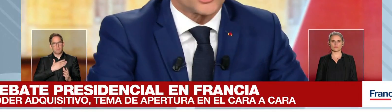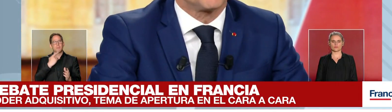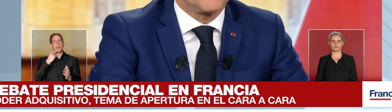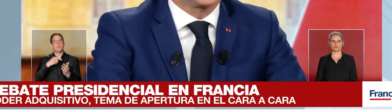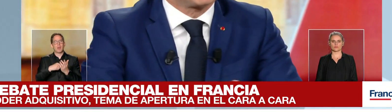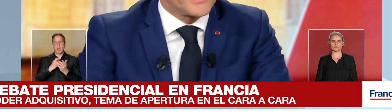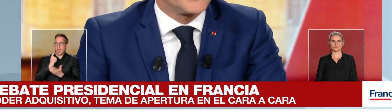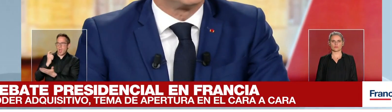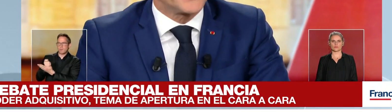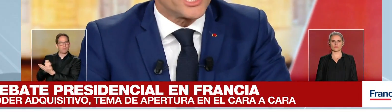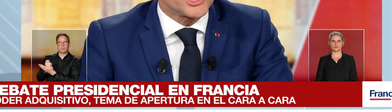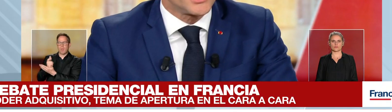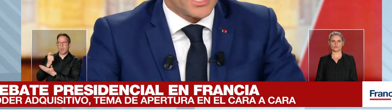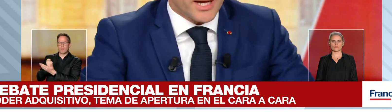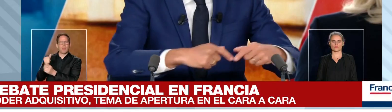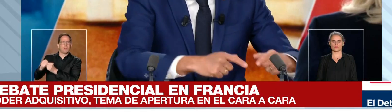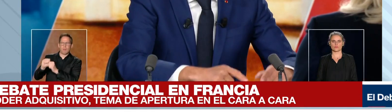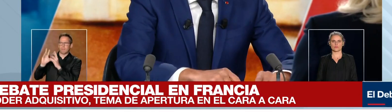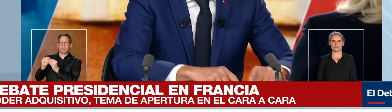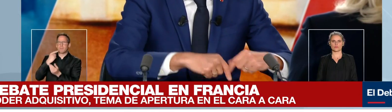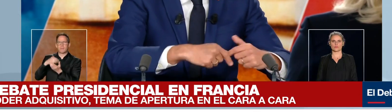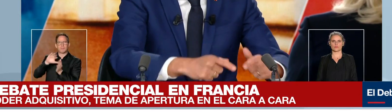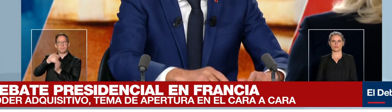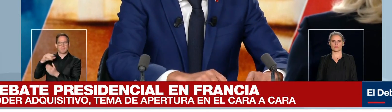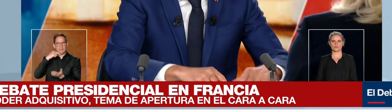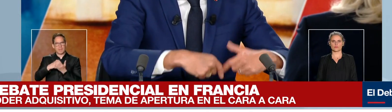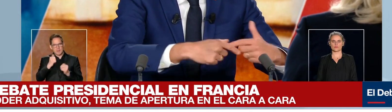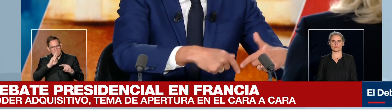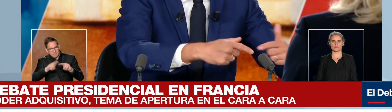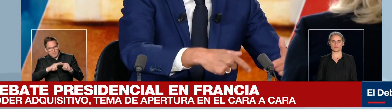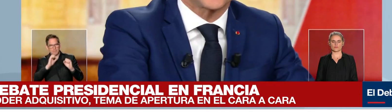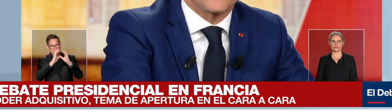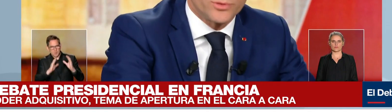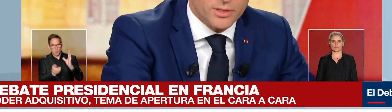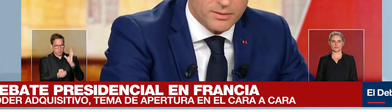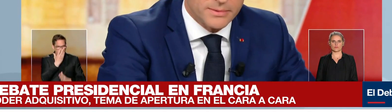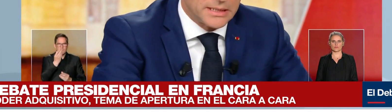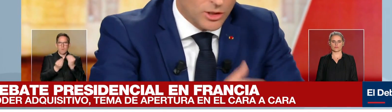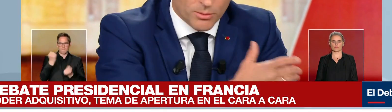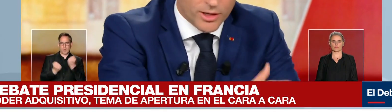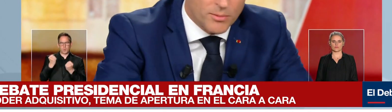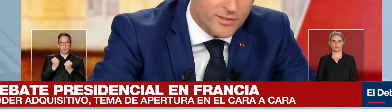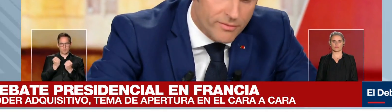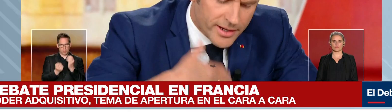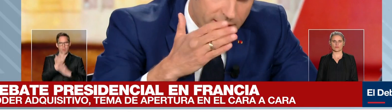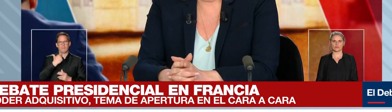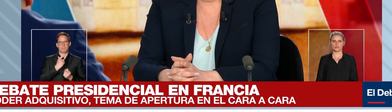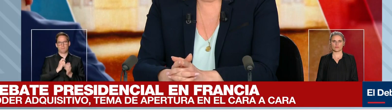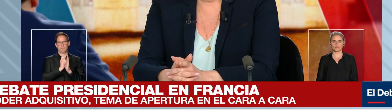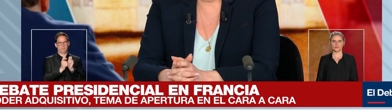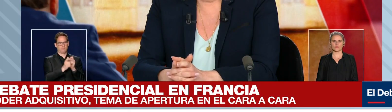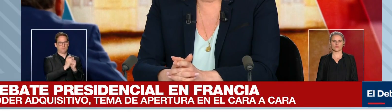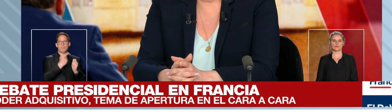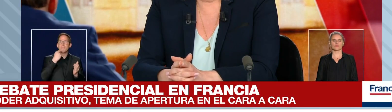gas y el petróleo que no producimos, sino ayudar a las personas y a las familias para poder cambiar de vehículo para salir de las